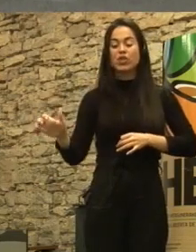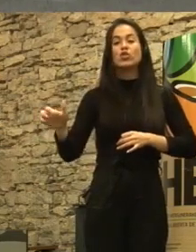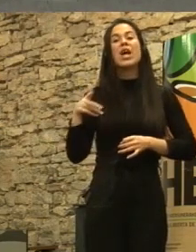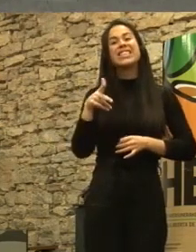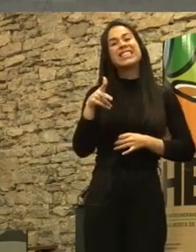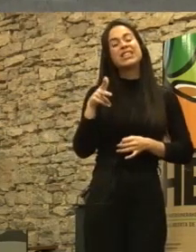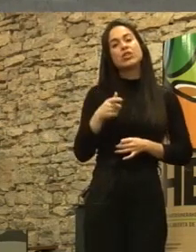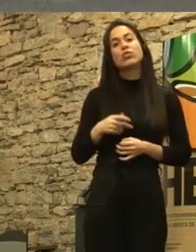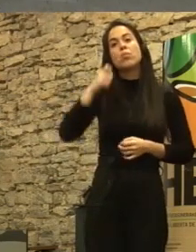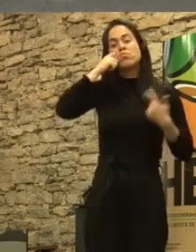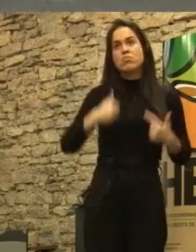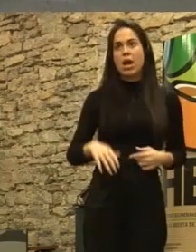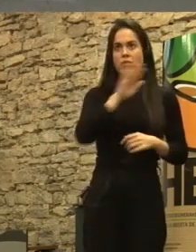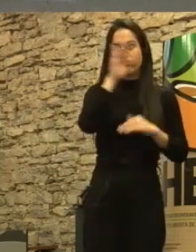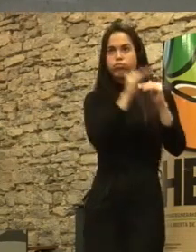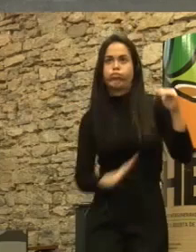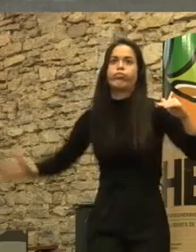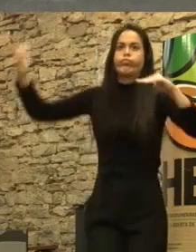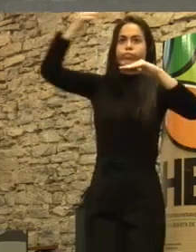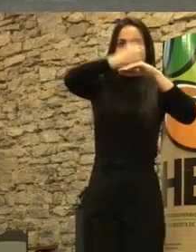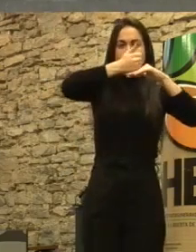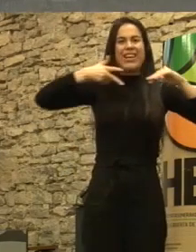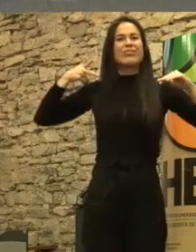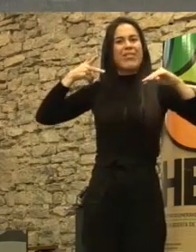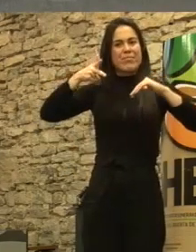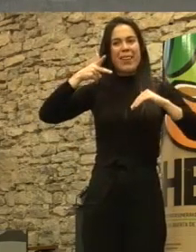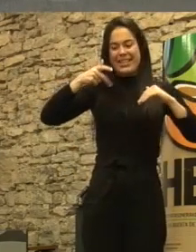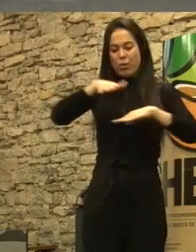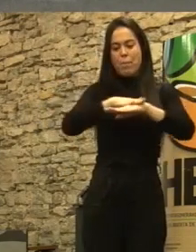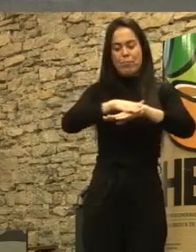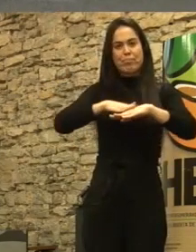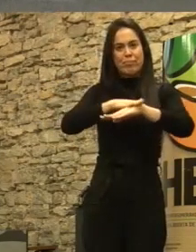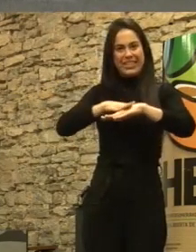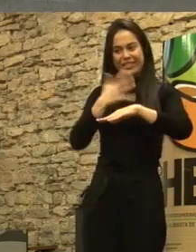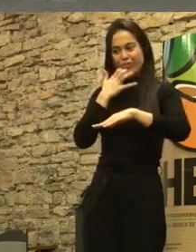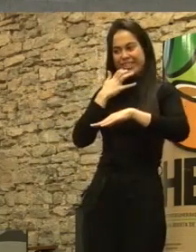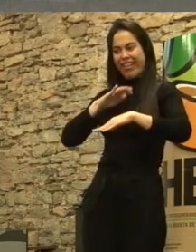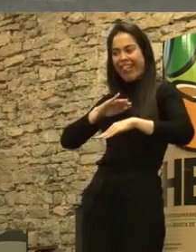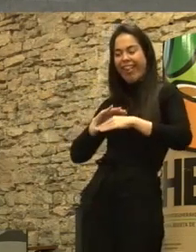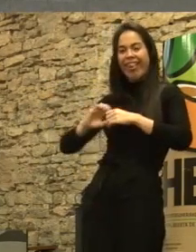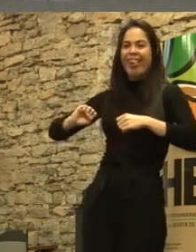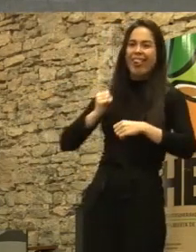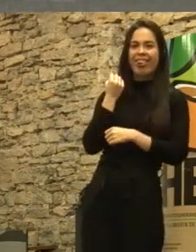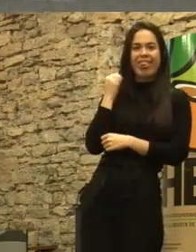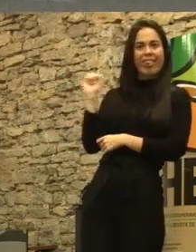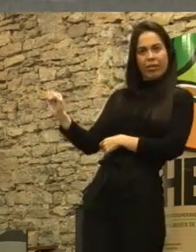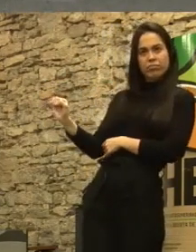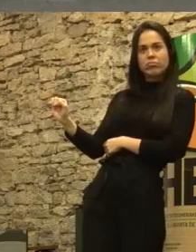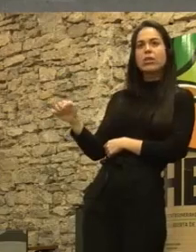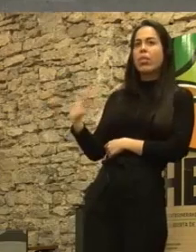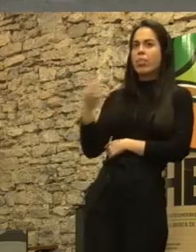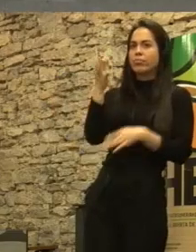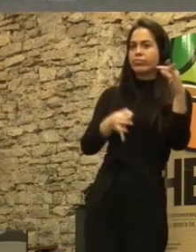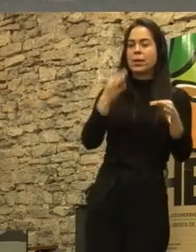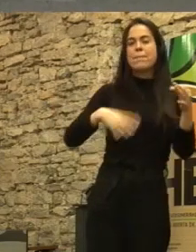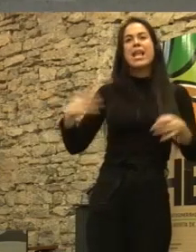Que está por encima de nuestras leyes para determinadas vulneraciones de derechos fundamentales, es una cosa perfecta. Y para hacer esto es muy complicado, pero no lo es. Tienes que buscar juristas, tienes